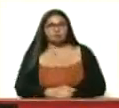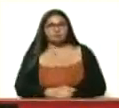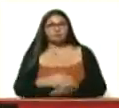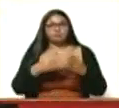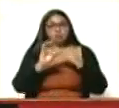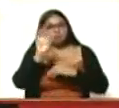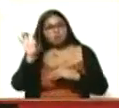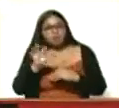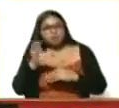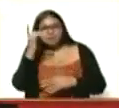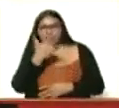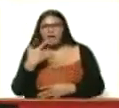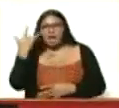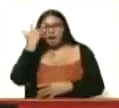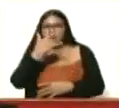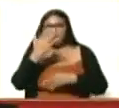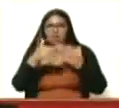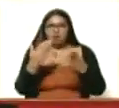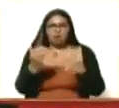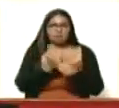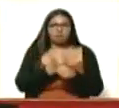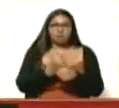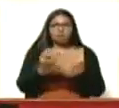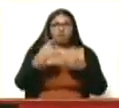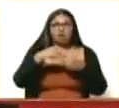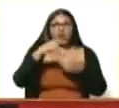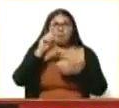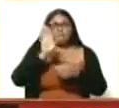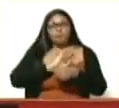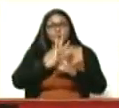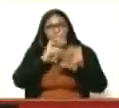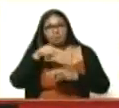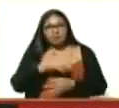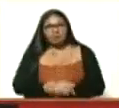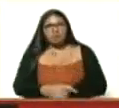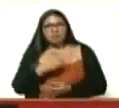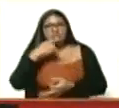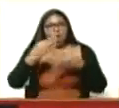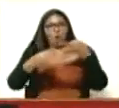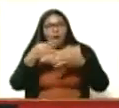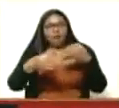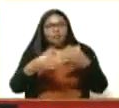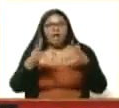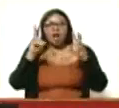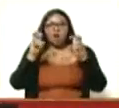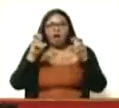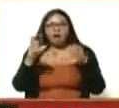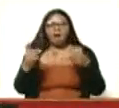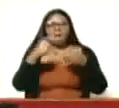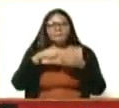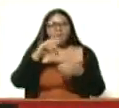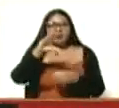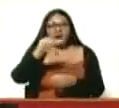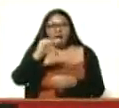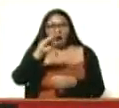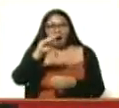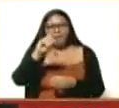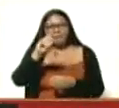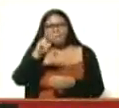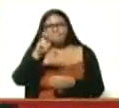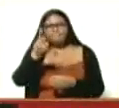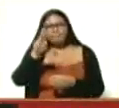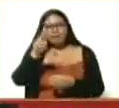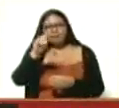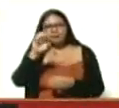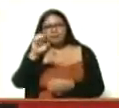países de África Occidental, de cual Cabo Verde forma parte. Acaban de nombrar jueces nuevos de Cabo Verde ante el tribunal de la